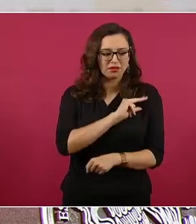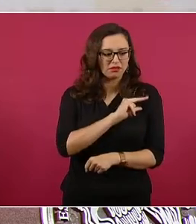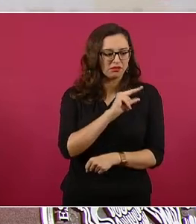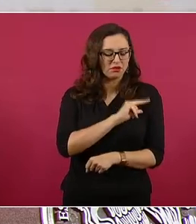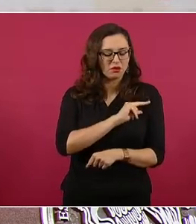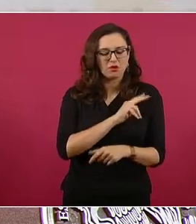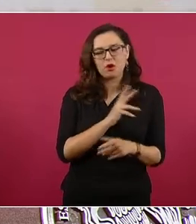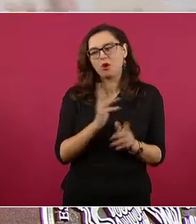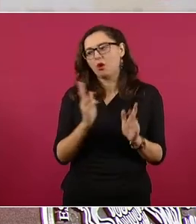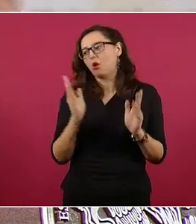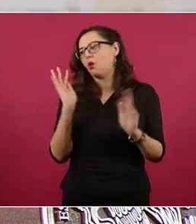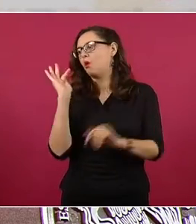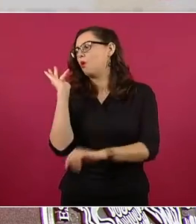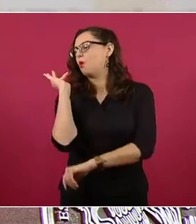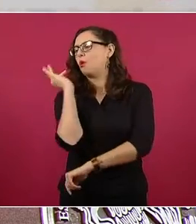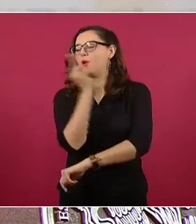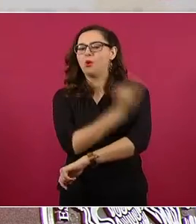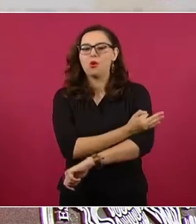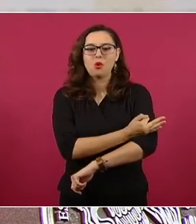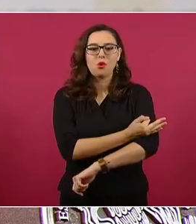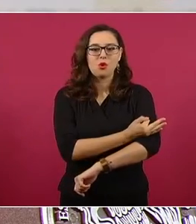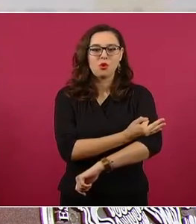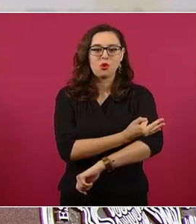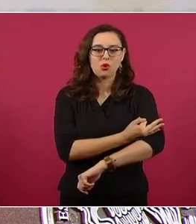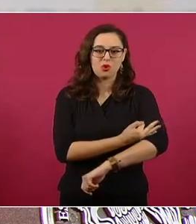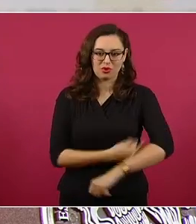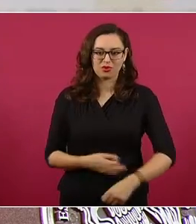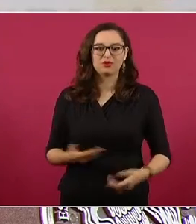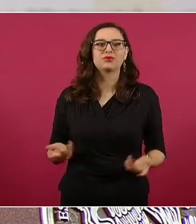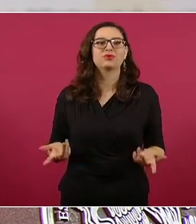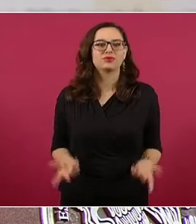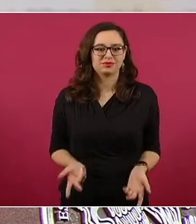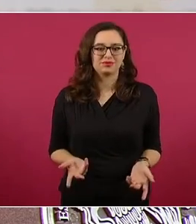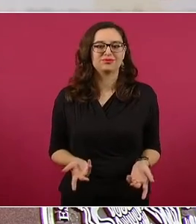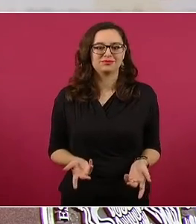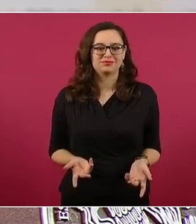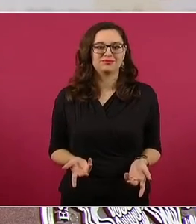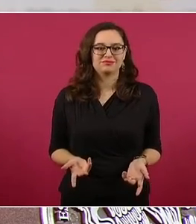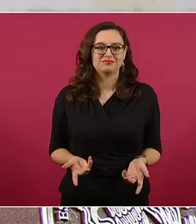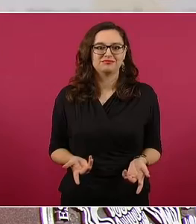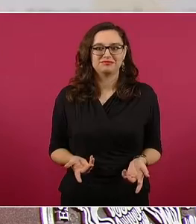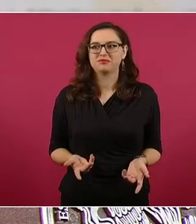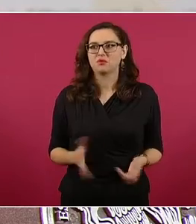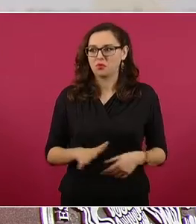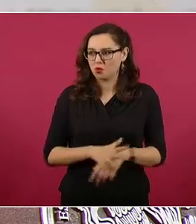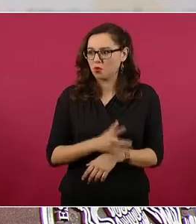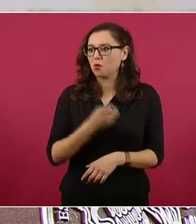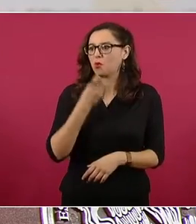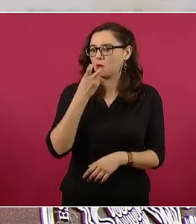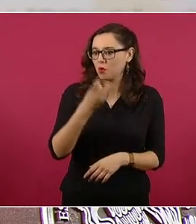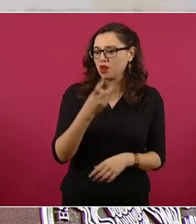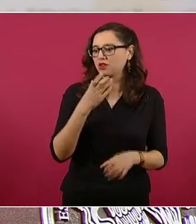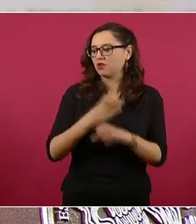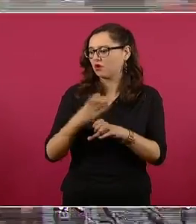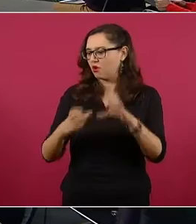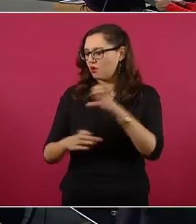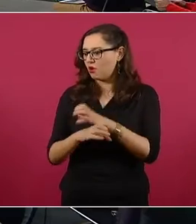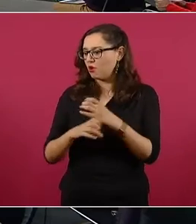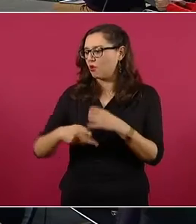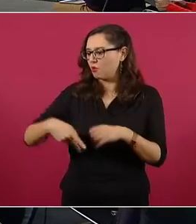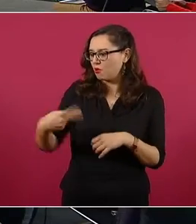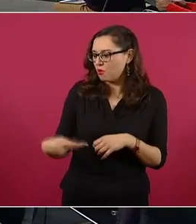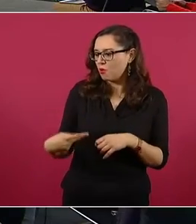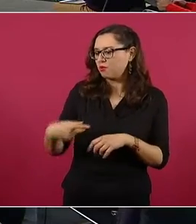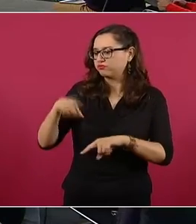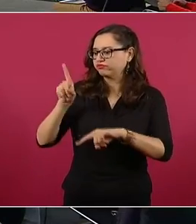la entrega de bienes, porque tuvieron que modificar la